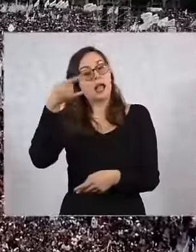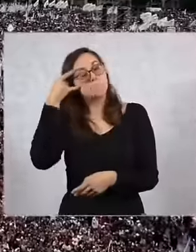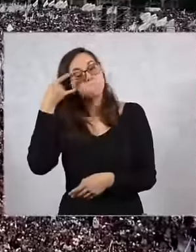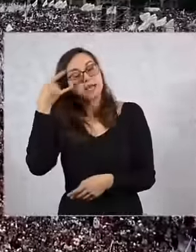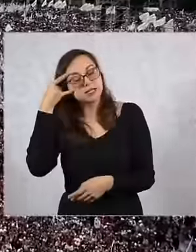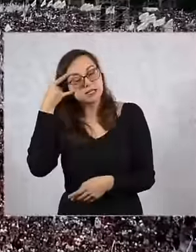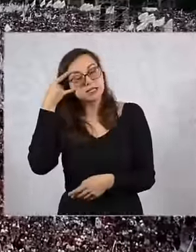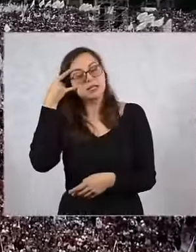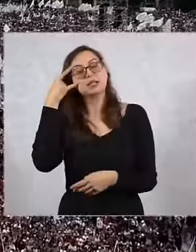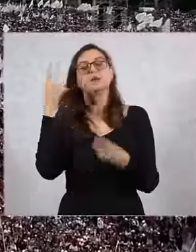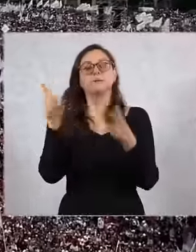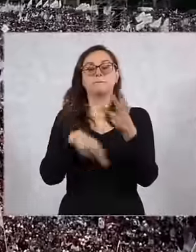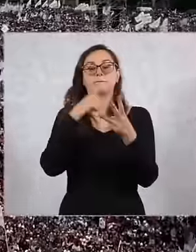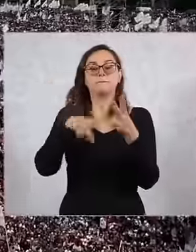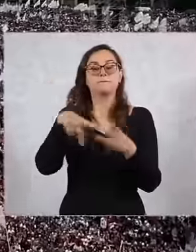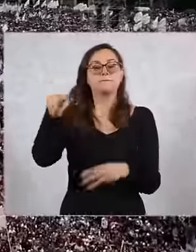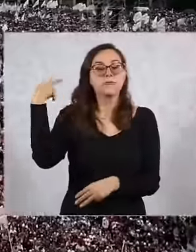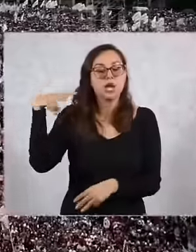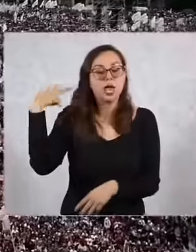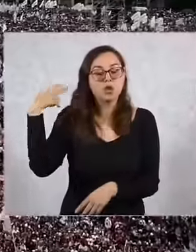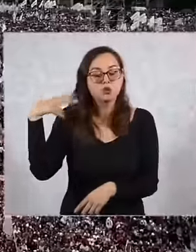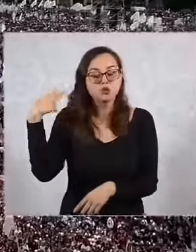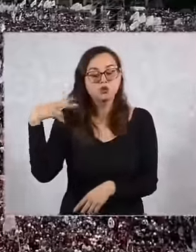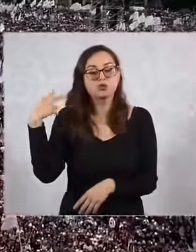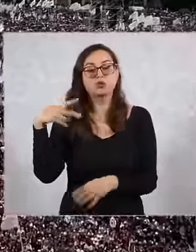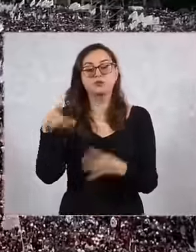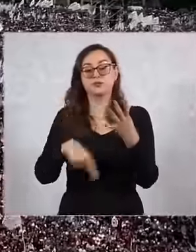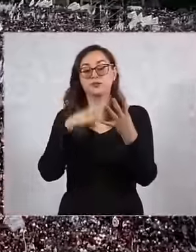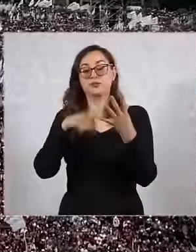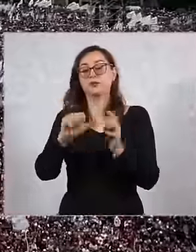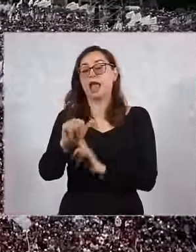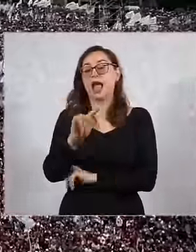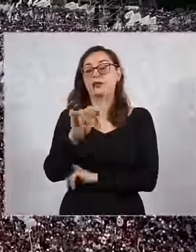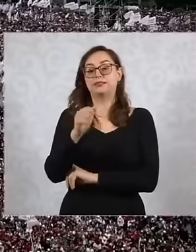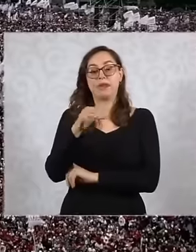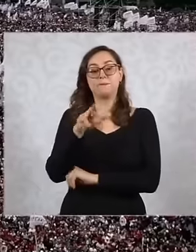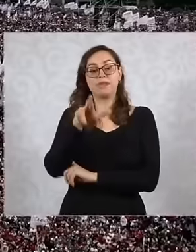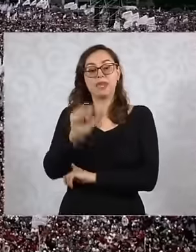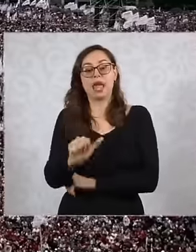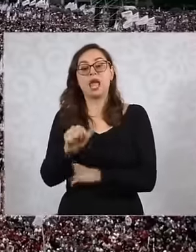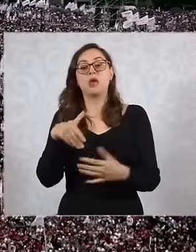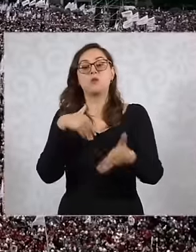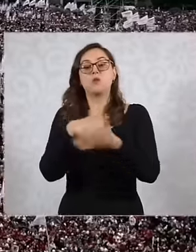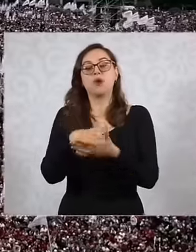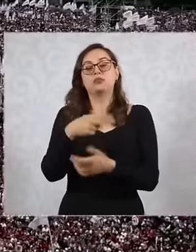Campeche, Tuxpan, Veracruz, Altamira